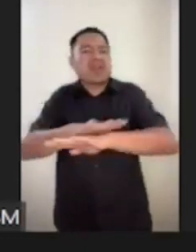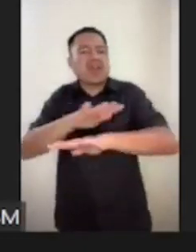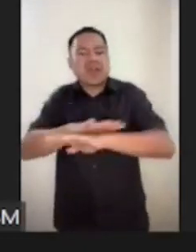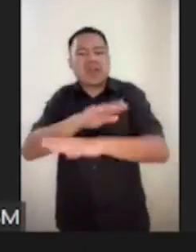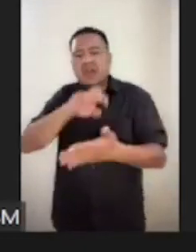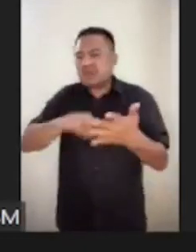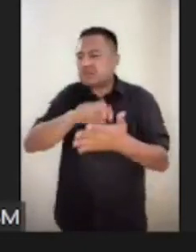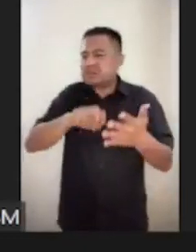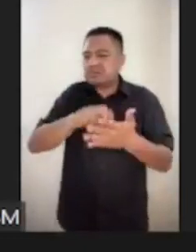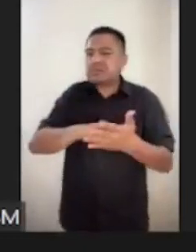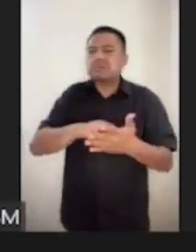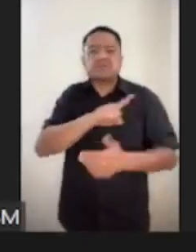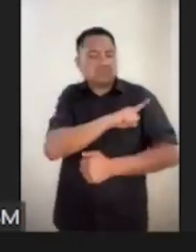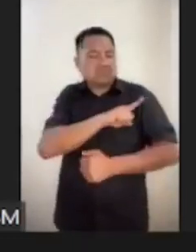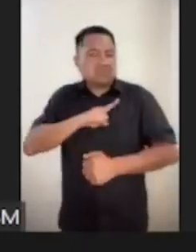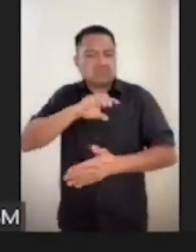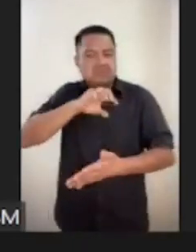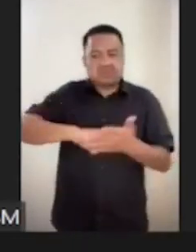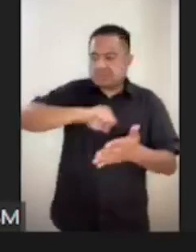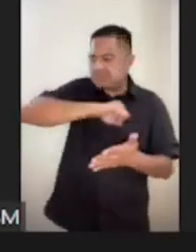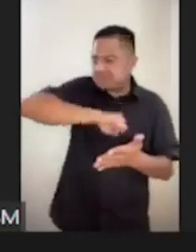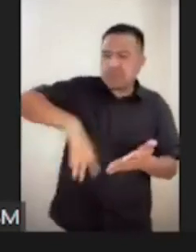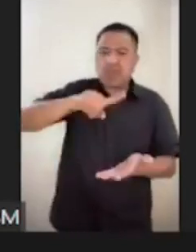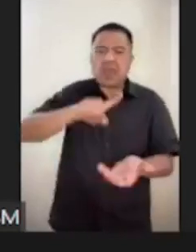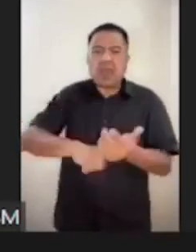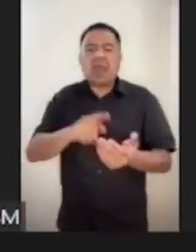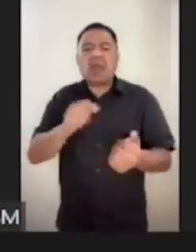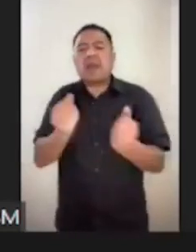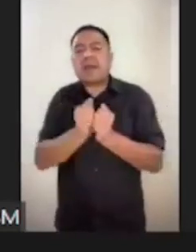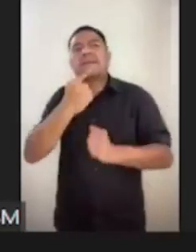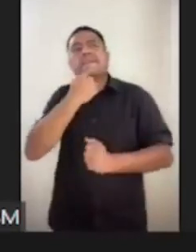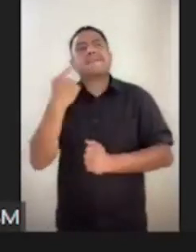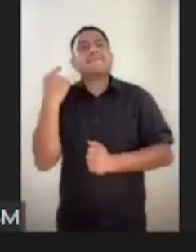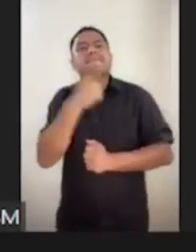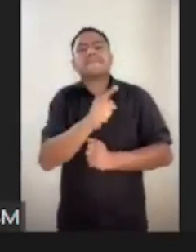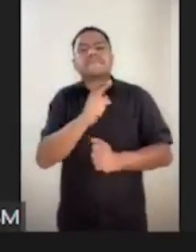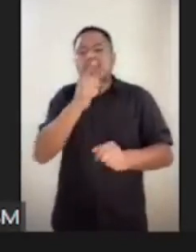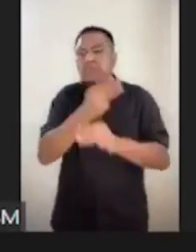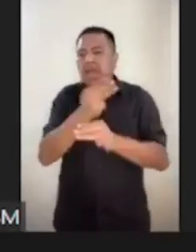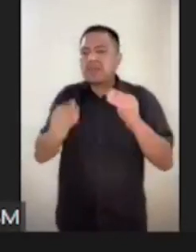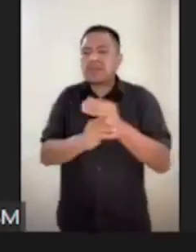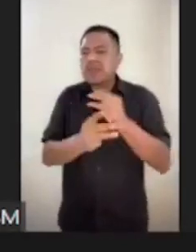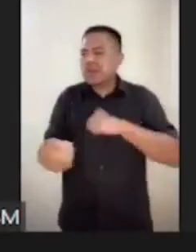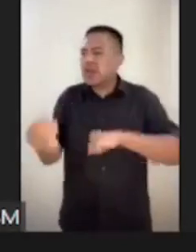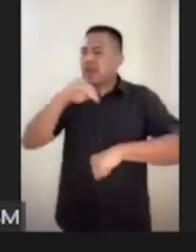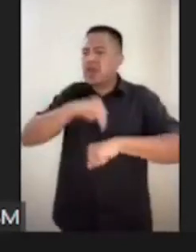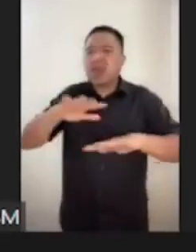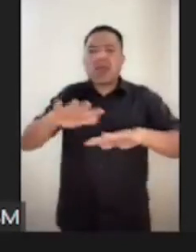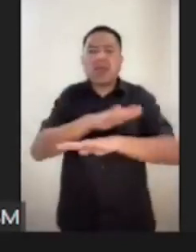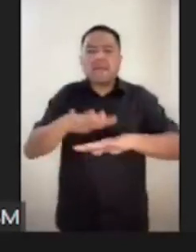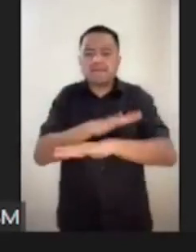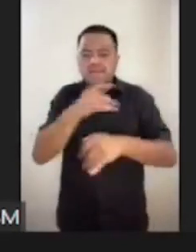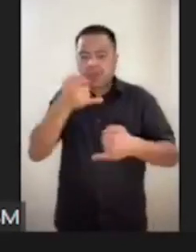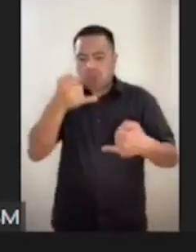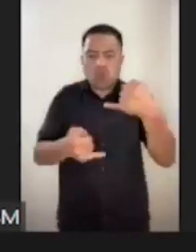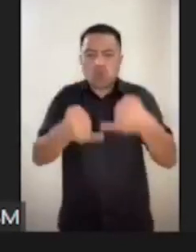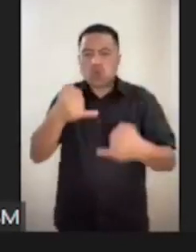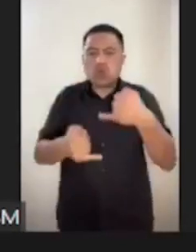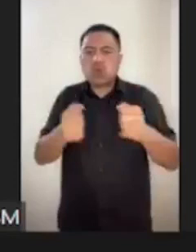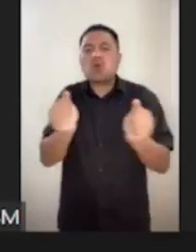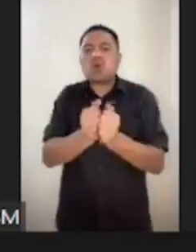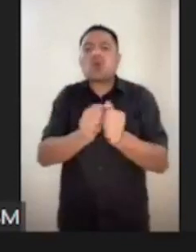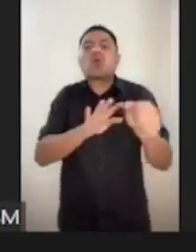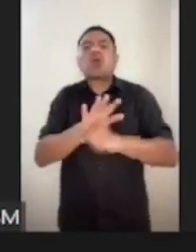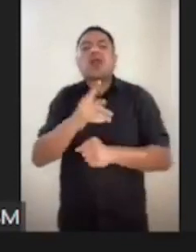improcedencia, se debe desechar de plano el presente medio de impugnación al haberse materializado un cambio de situación jurídica respecto del